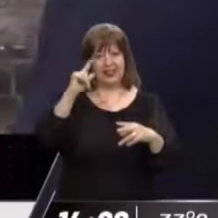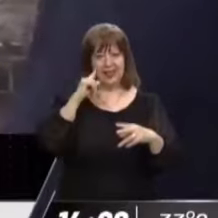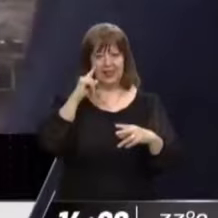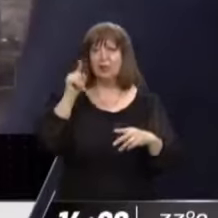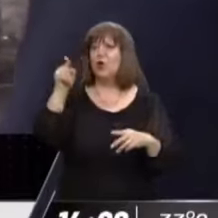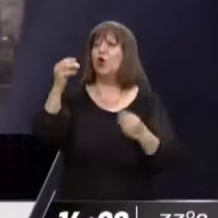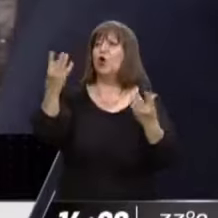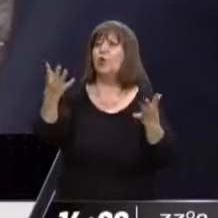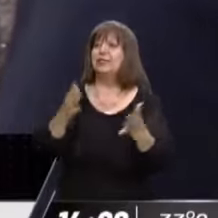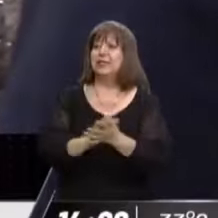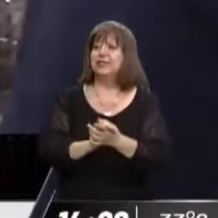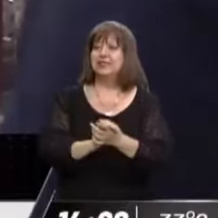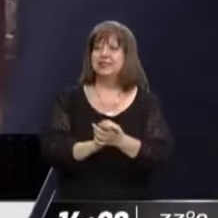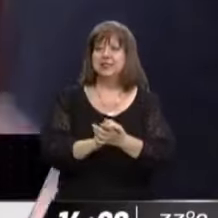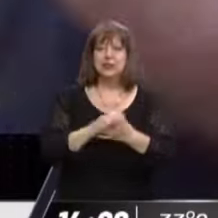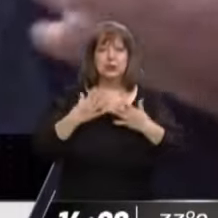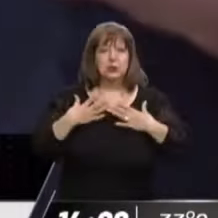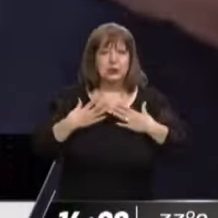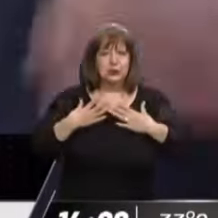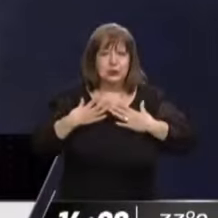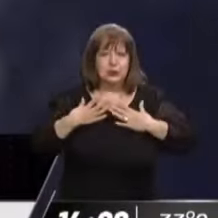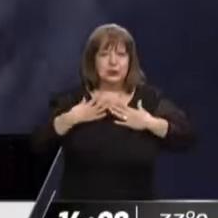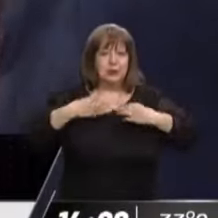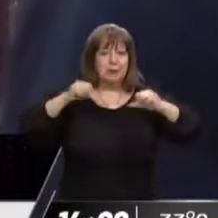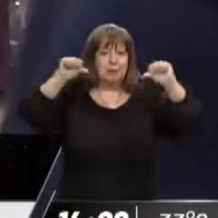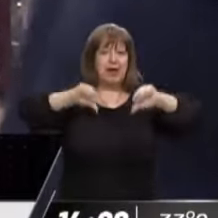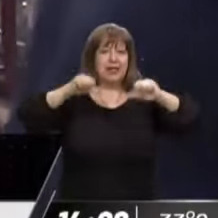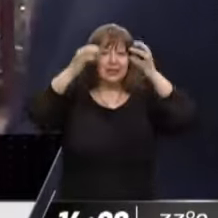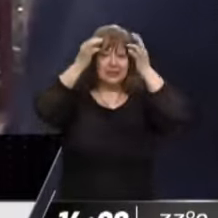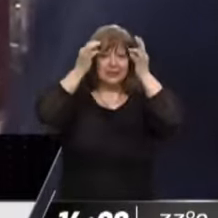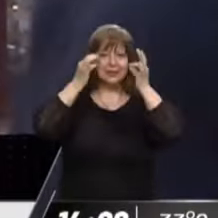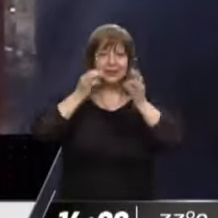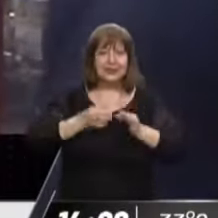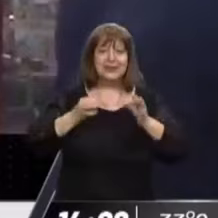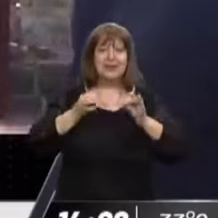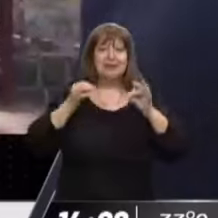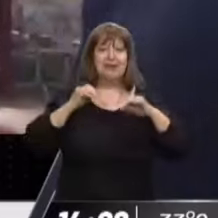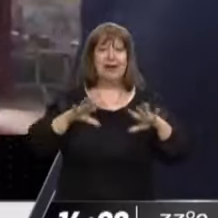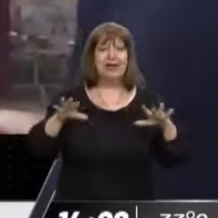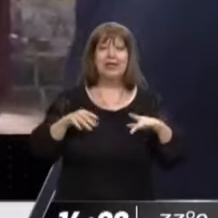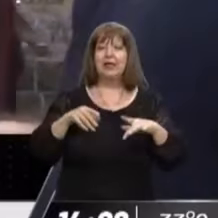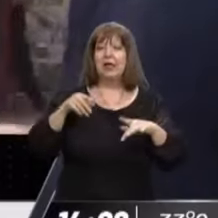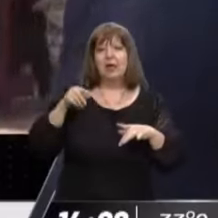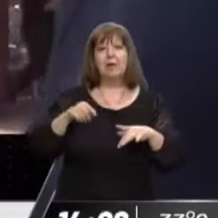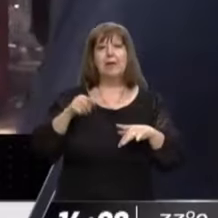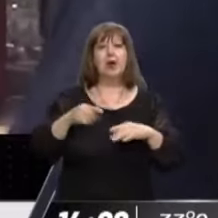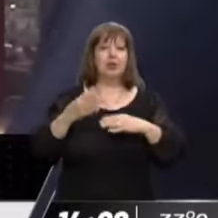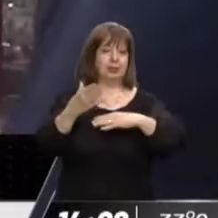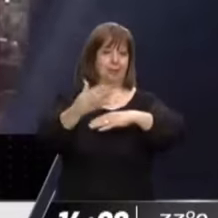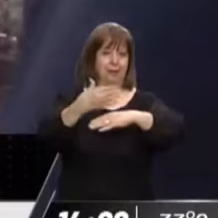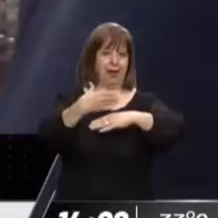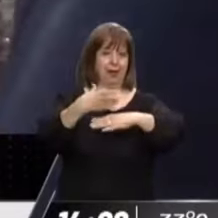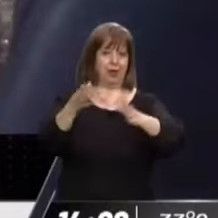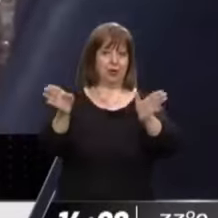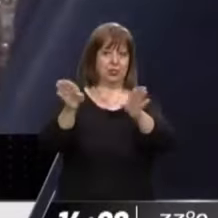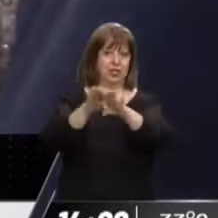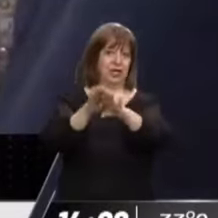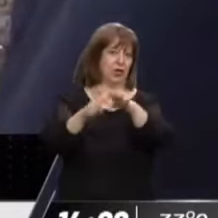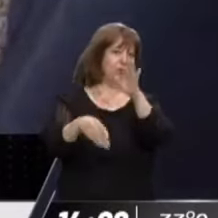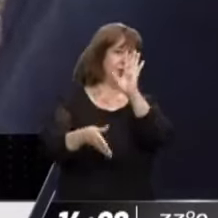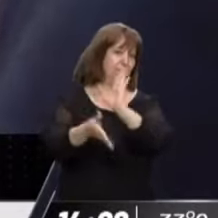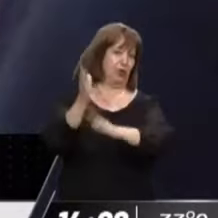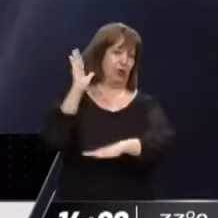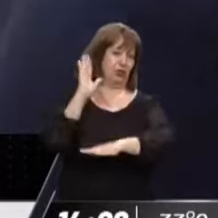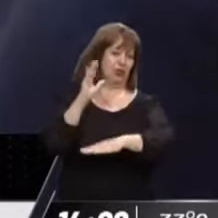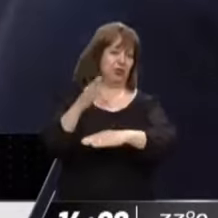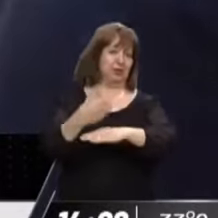mal, mal. Sufrimos Encima de mucho con estamos, calor. estamos oscuros, ahí hicimos una mala Sí, elección. pero hoy día nos vamos a ir más temprano por la ola de calor y